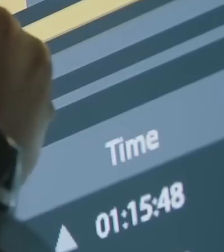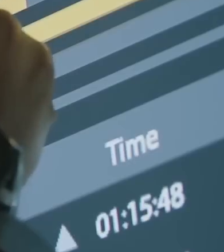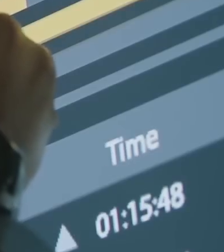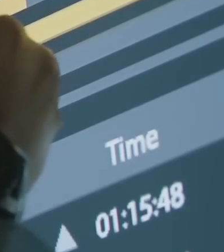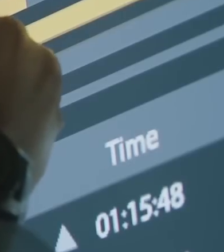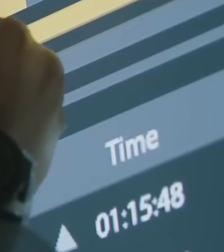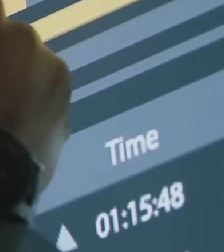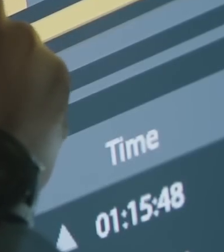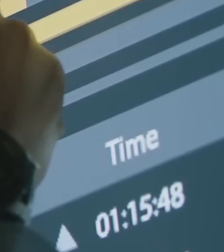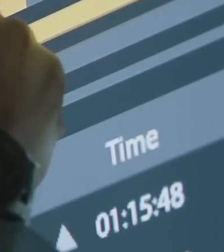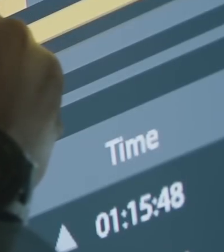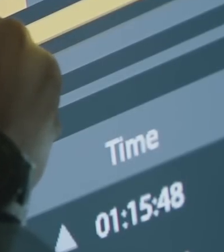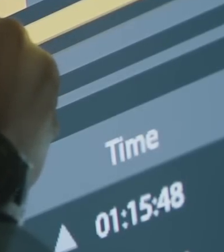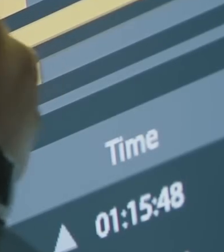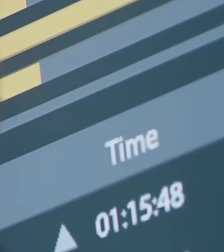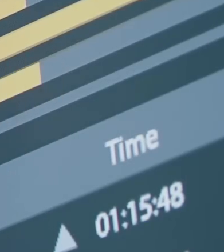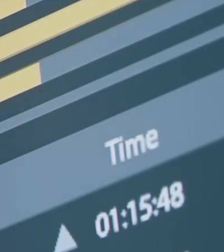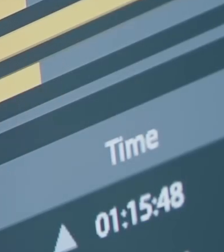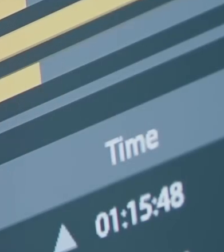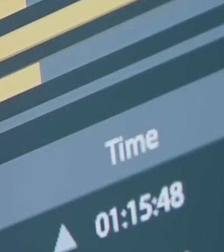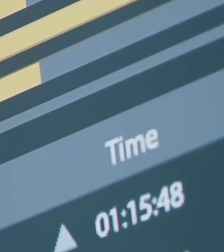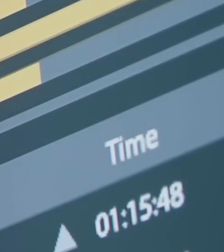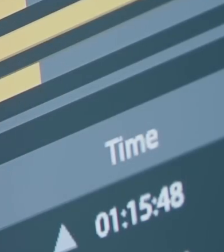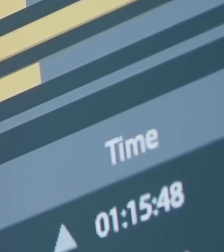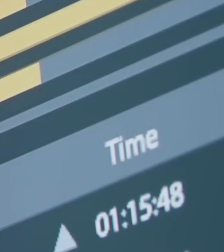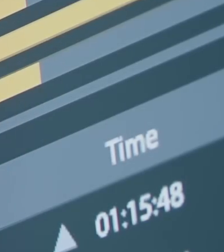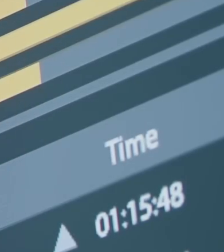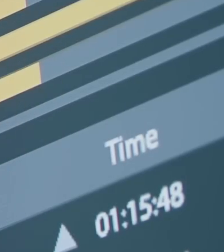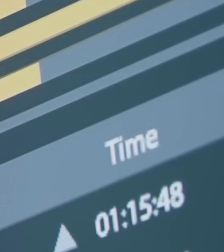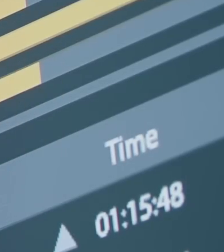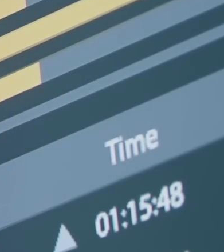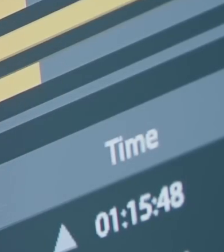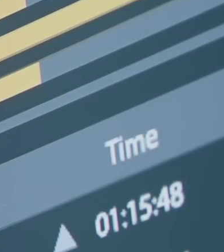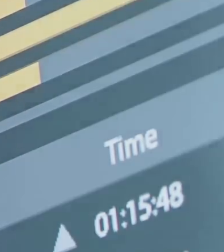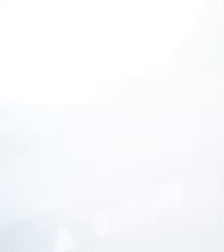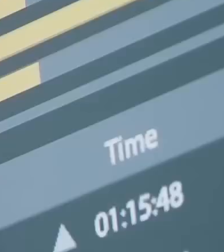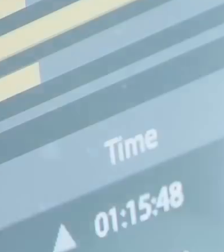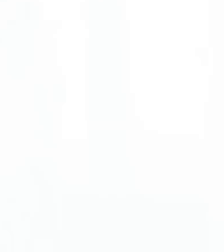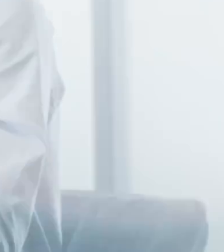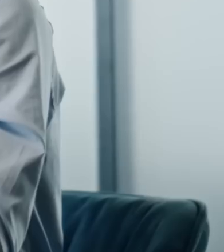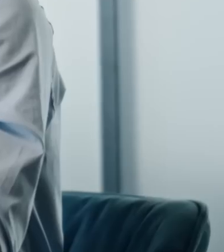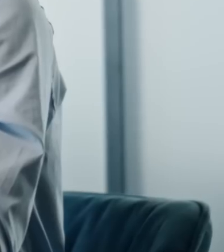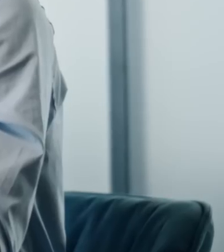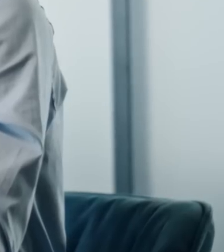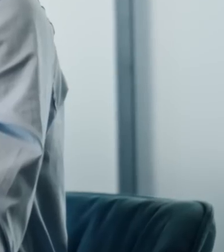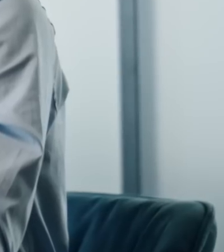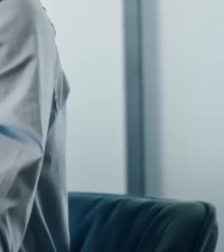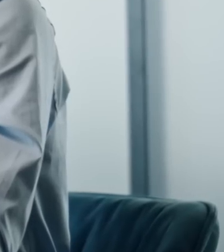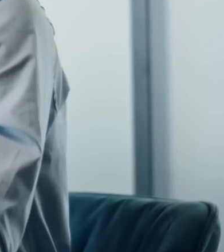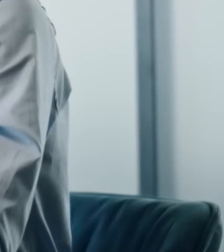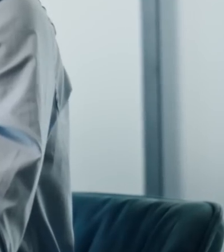inversión extranjera está llegando al país, porque ellos mismos saben que en México tienen un futuro